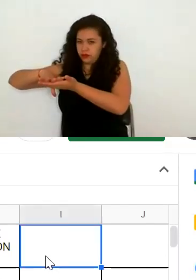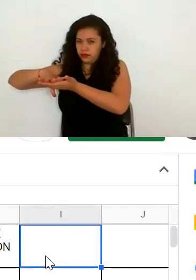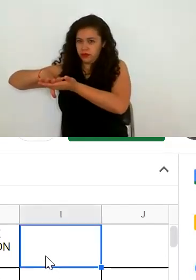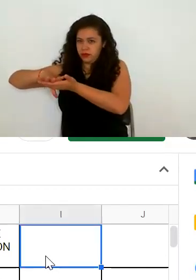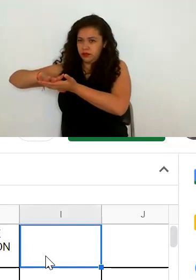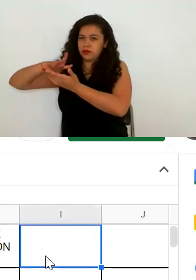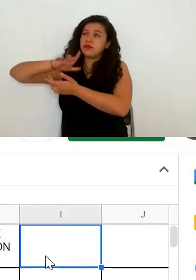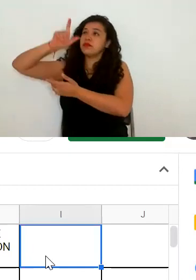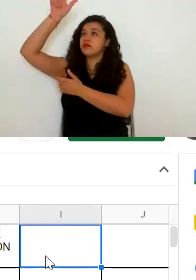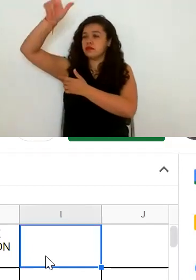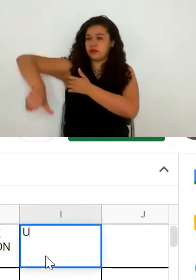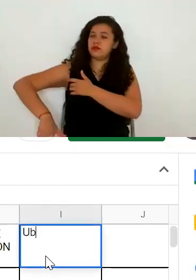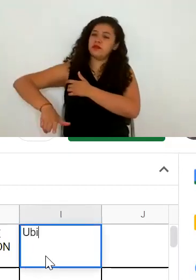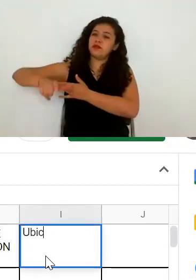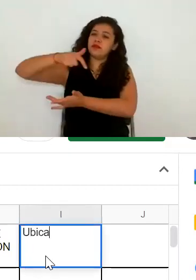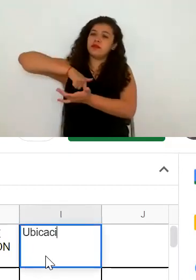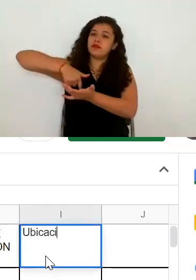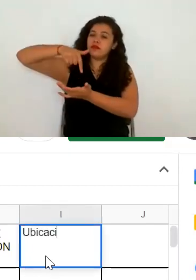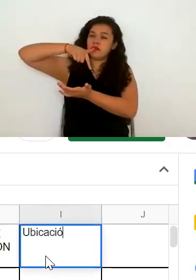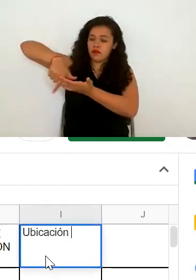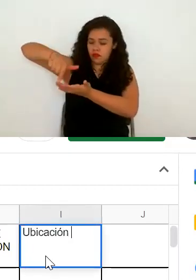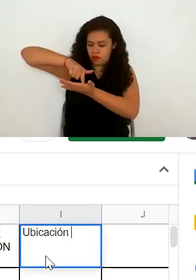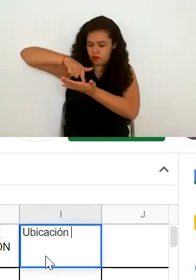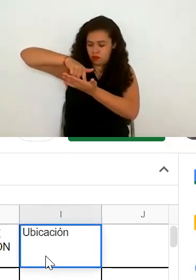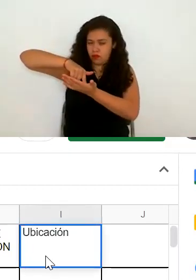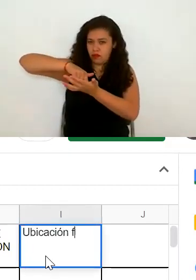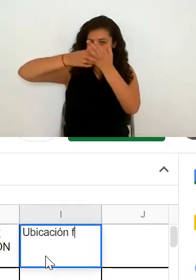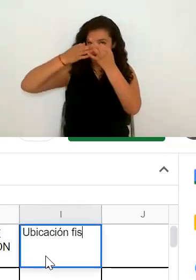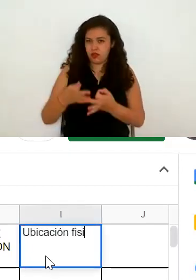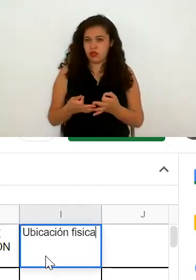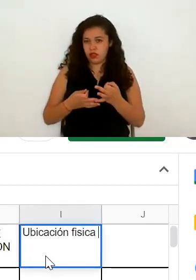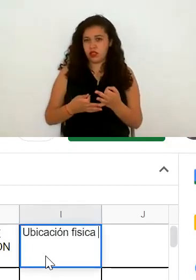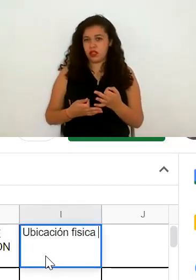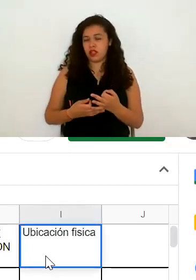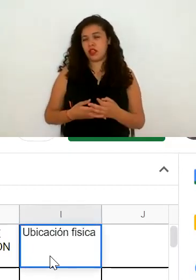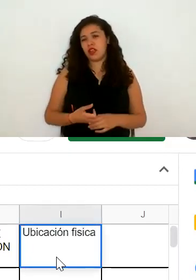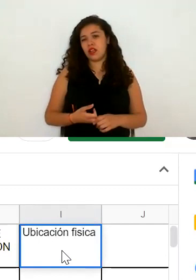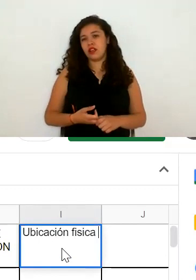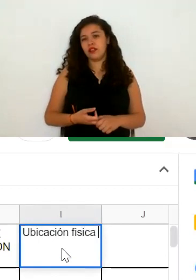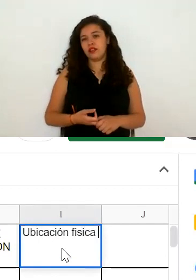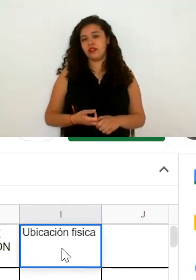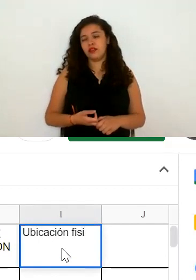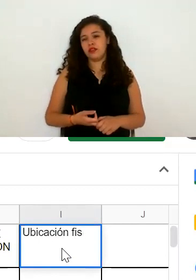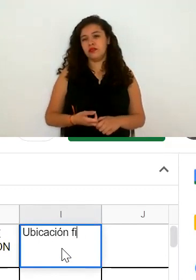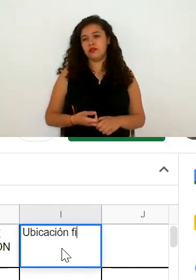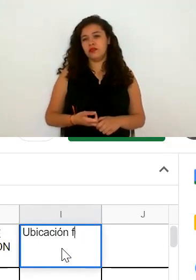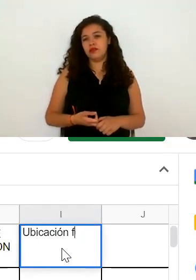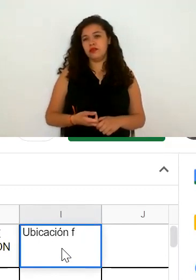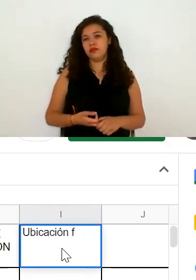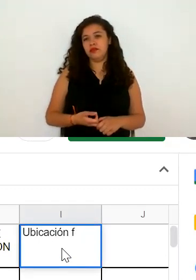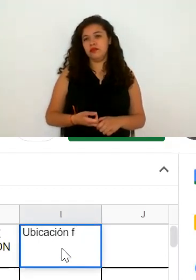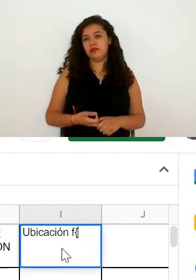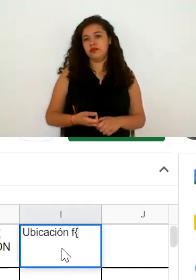un campo de ubicación física también del expediente, porque si ustedes recuerdan, en